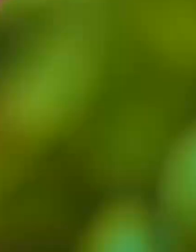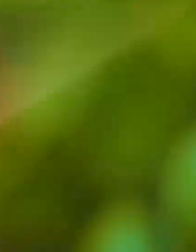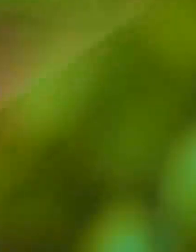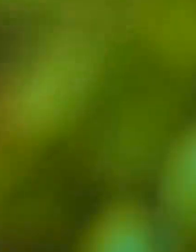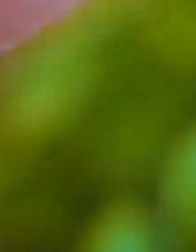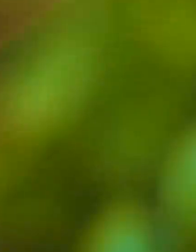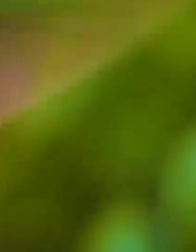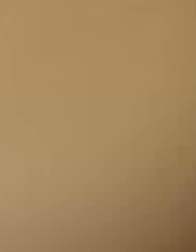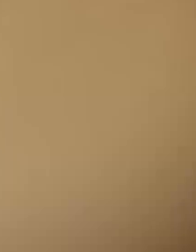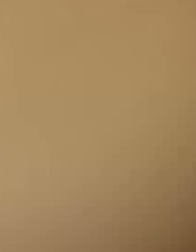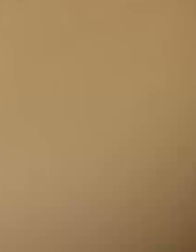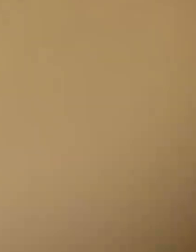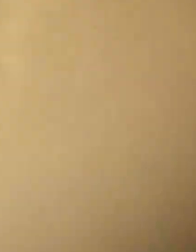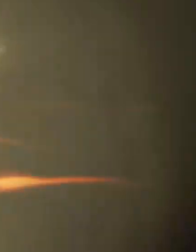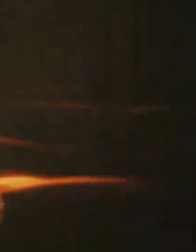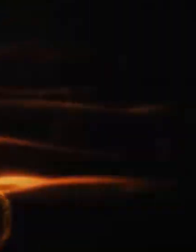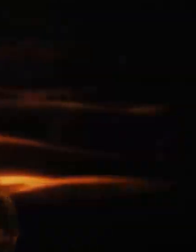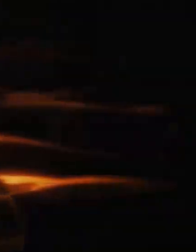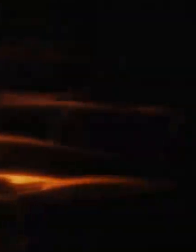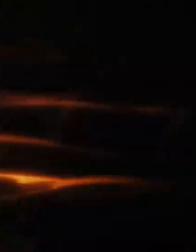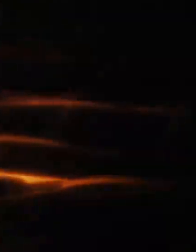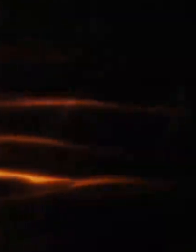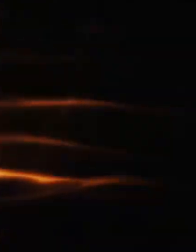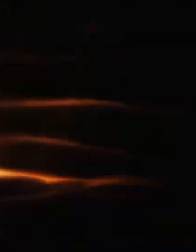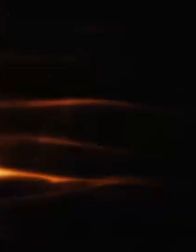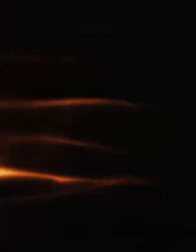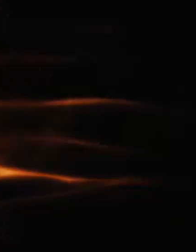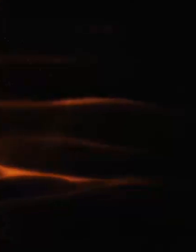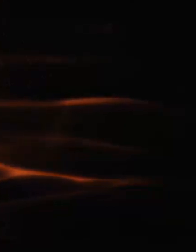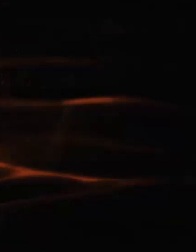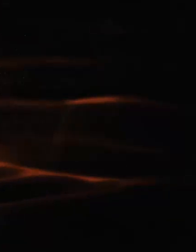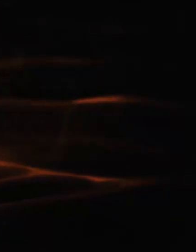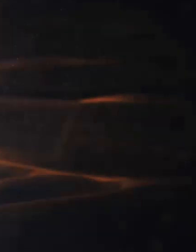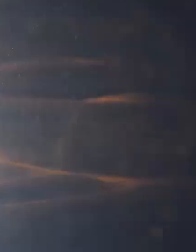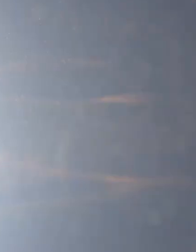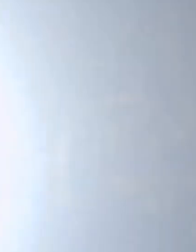Disfrútala y encuentra la riqueza que nos une.